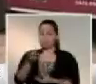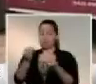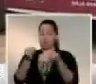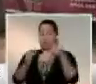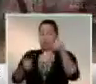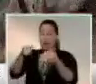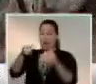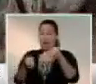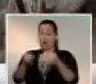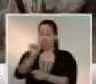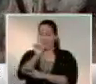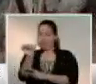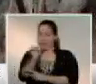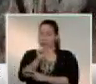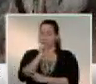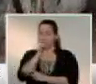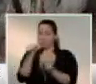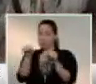los vehículos.